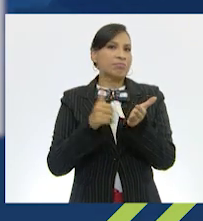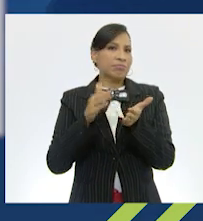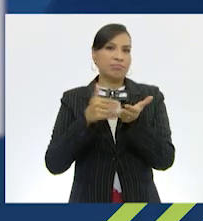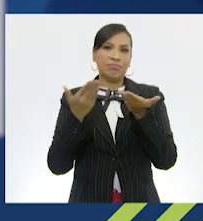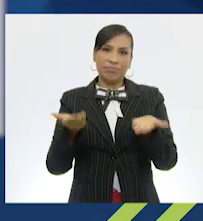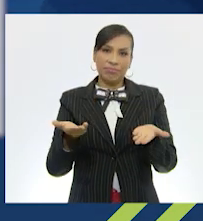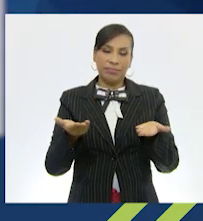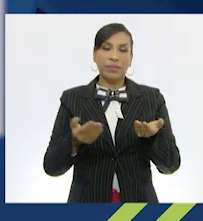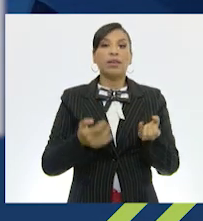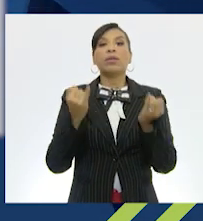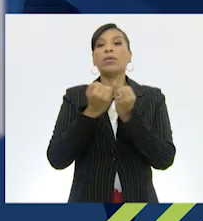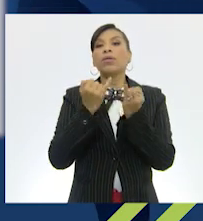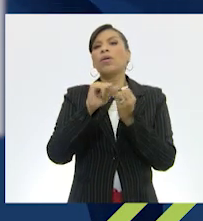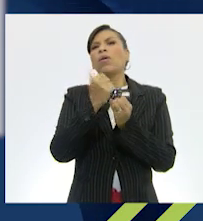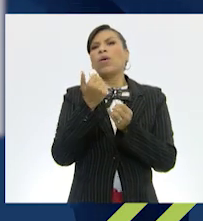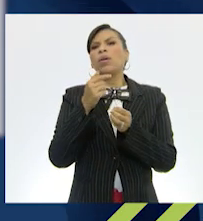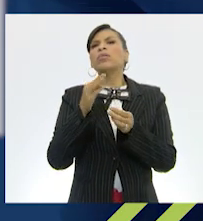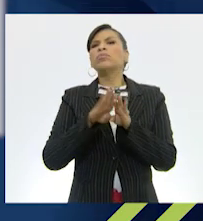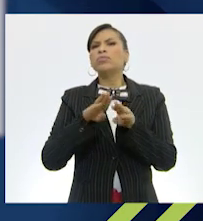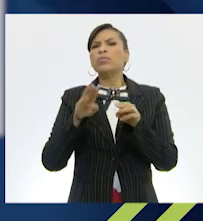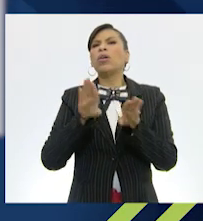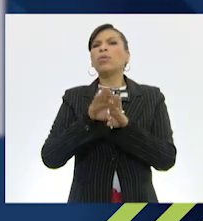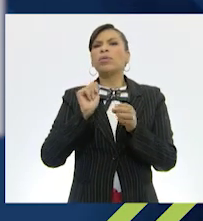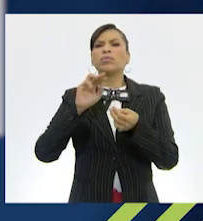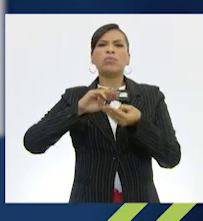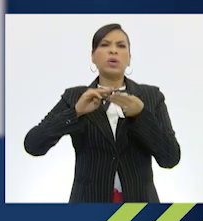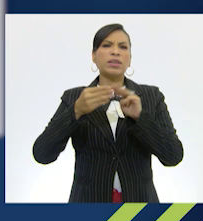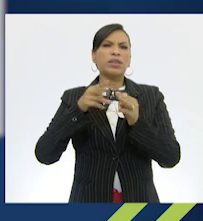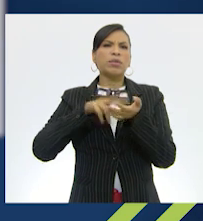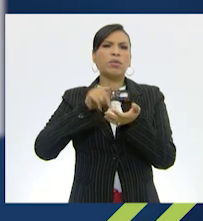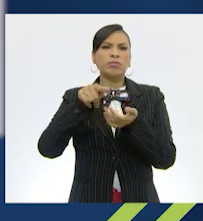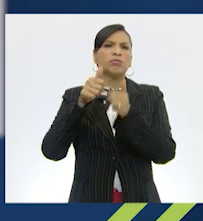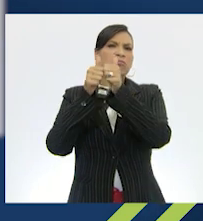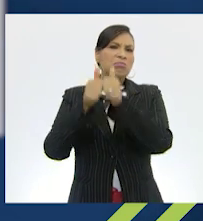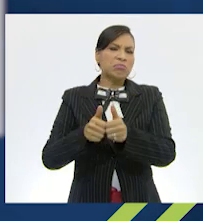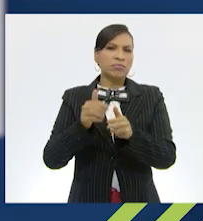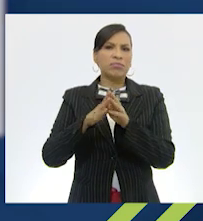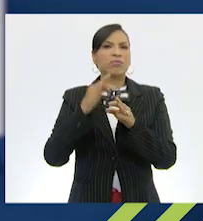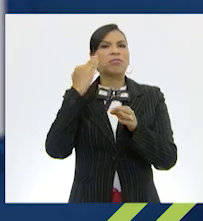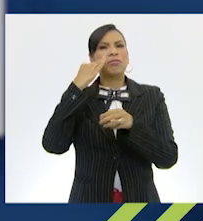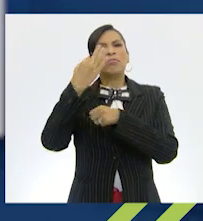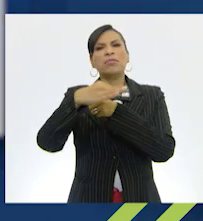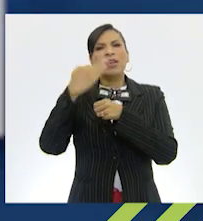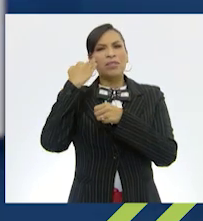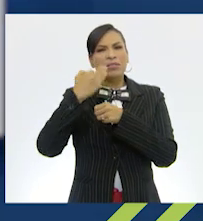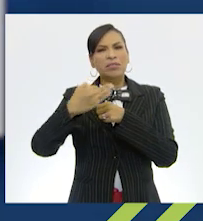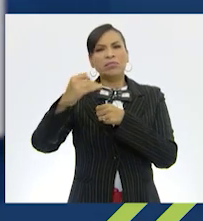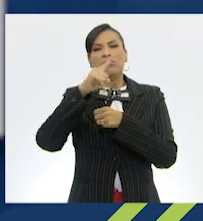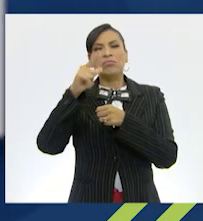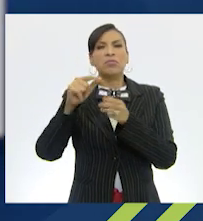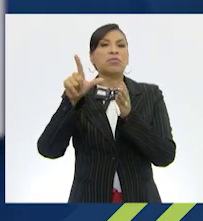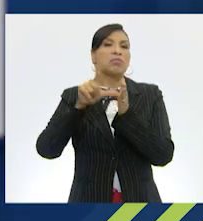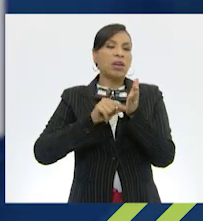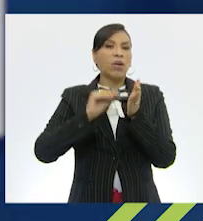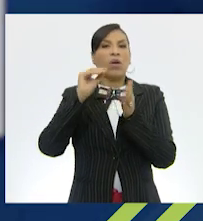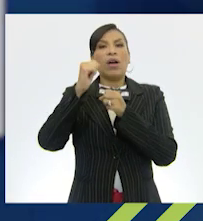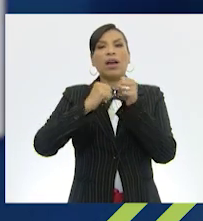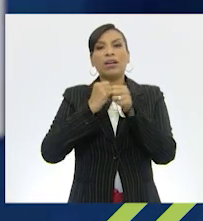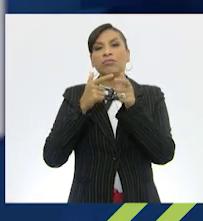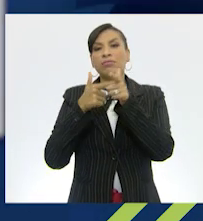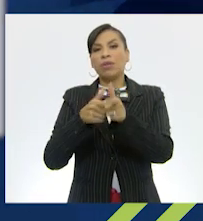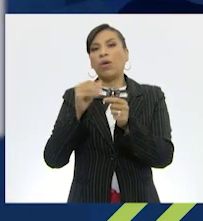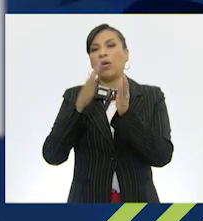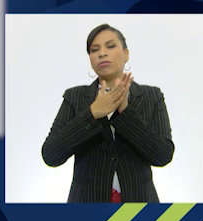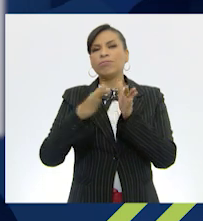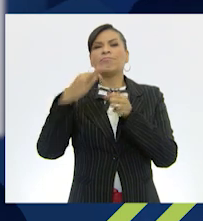papeles. También otro de los motivos puede ser por permanencia. Puede ser temporal, vamos por un corto tiempo, meses o años, y la otra